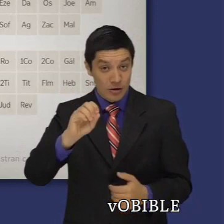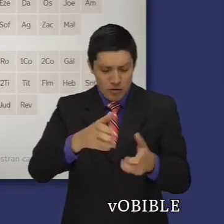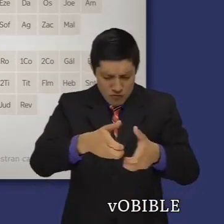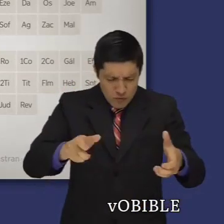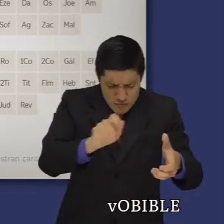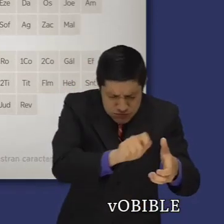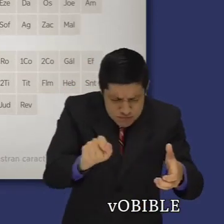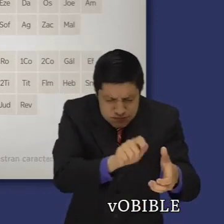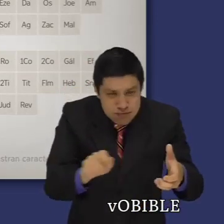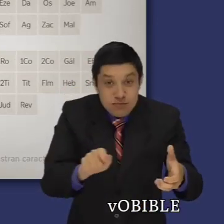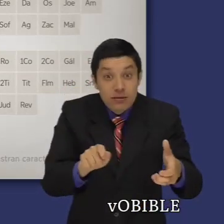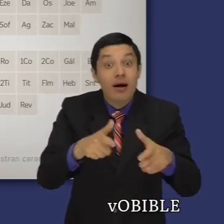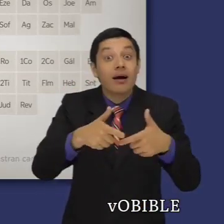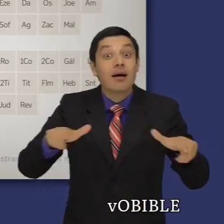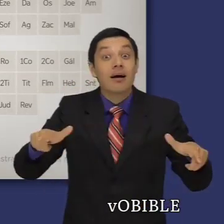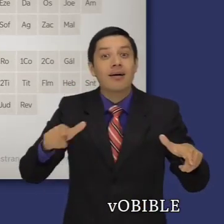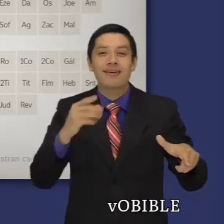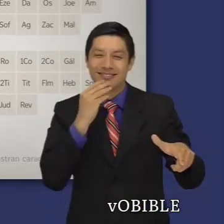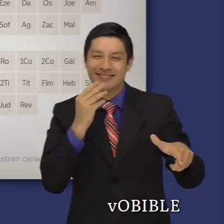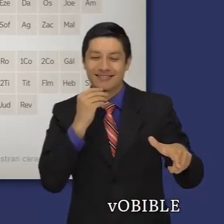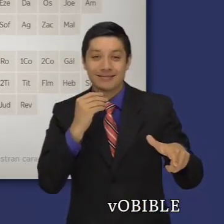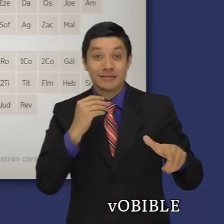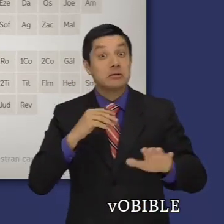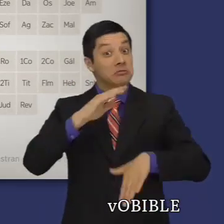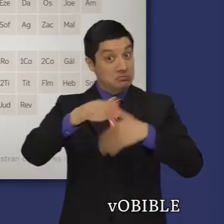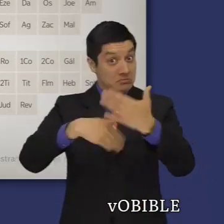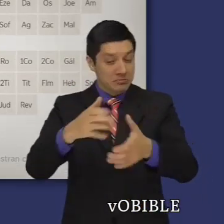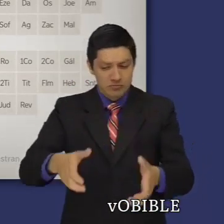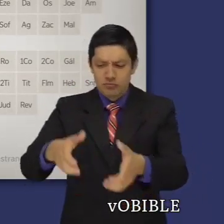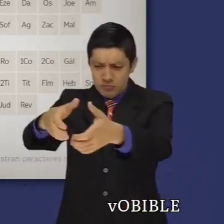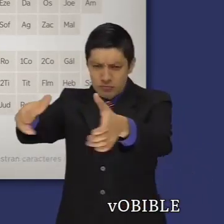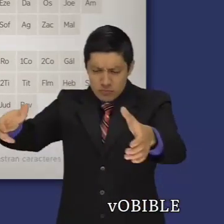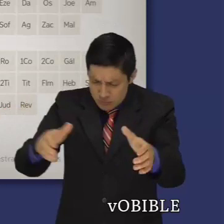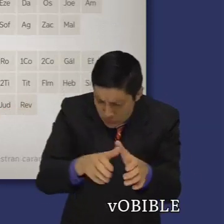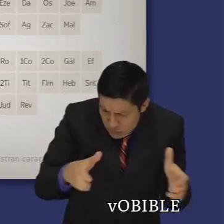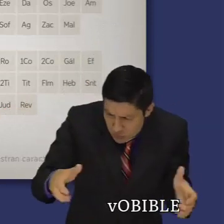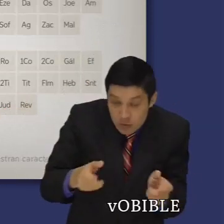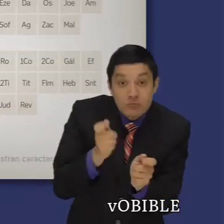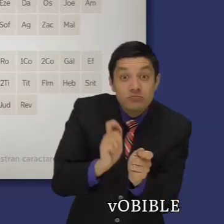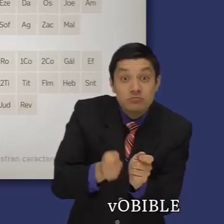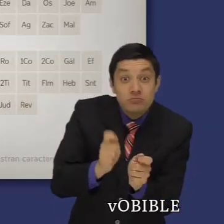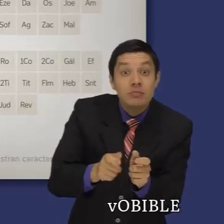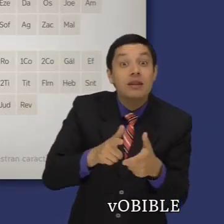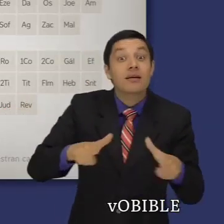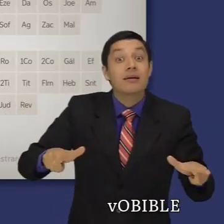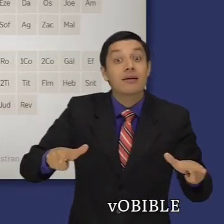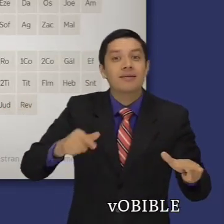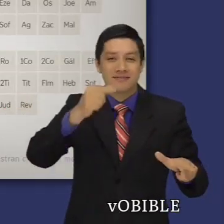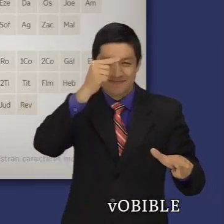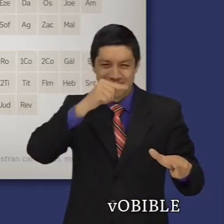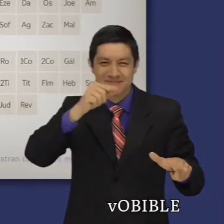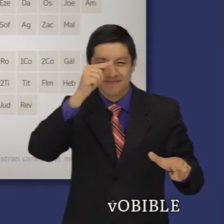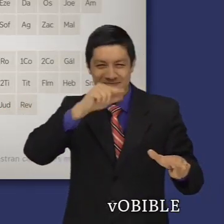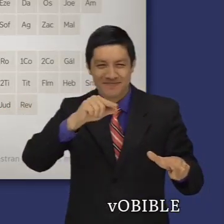griegas cristianas, hay pruebas de que originalmente se escribió en hebreo. Y parece que tiempo después, él mismo tradujo su evangelio